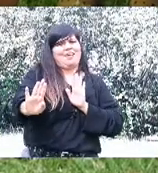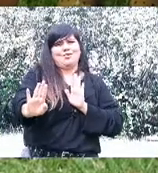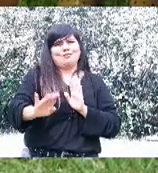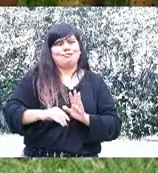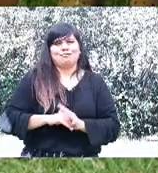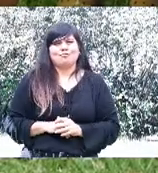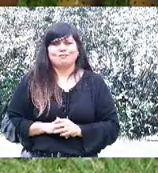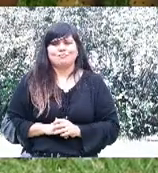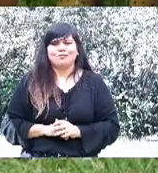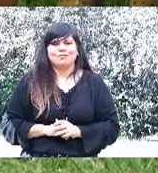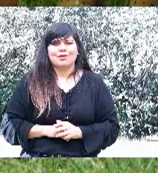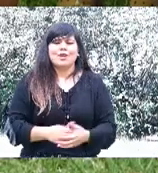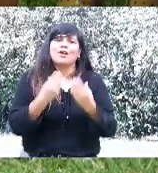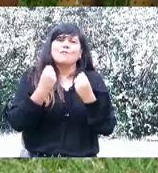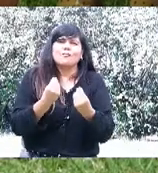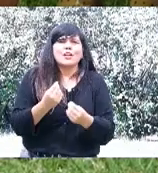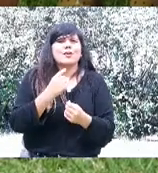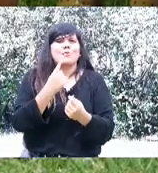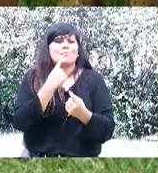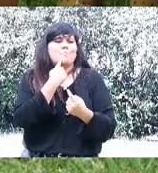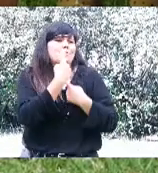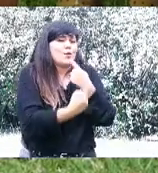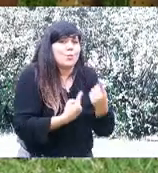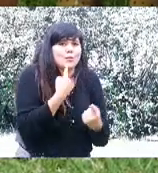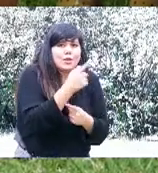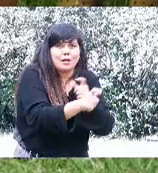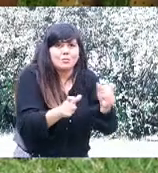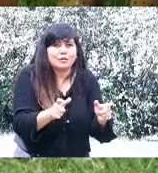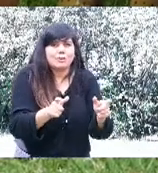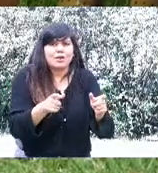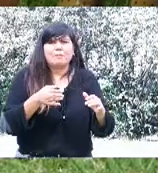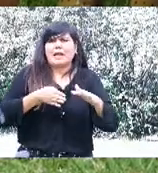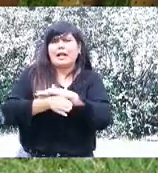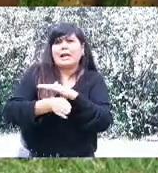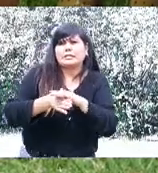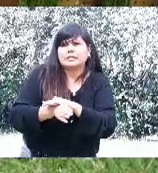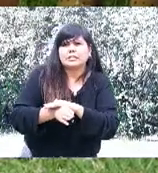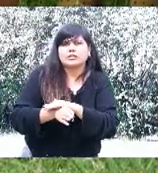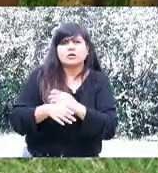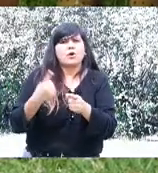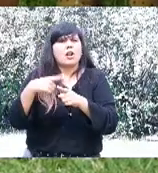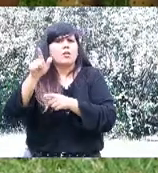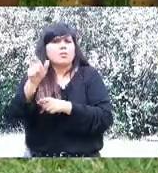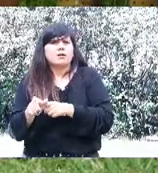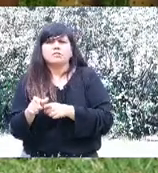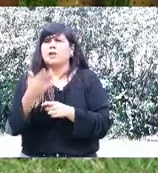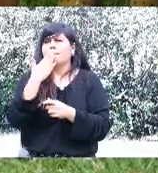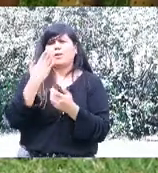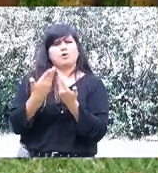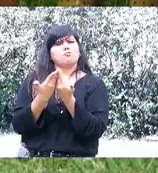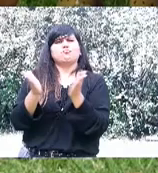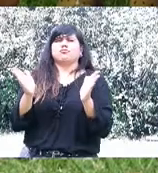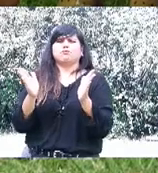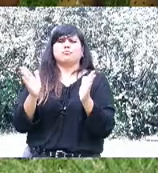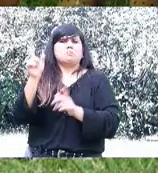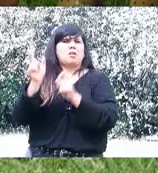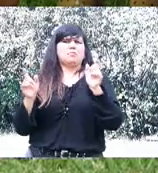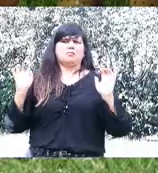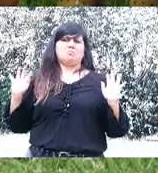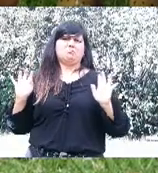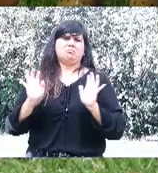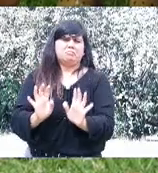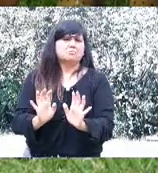distante y sería bueno preguntarnos no tal vez el acceso la otra persona si esto debía estar abierto si debería estar abierto